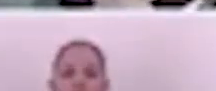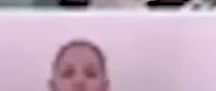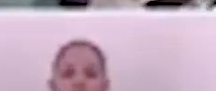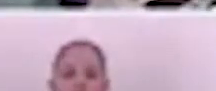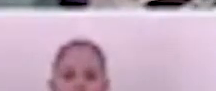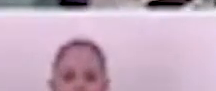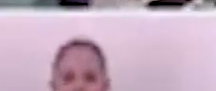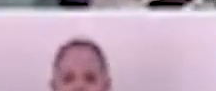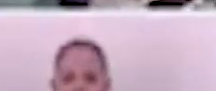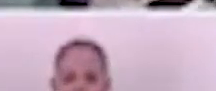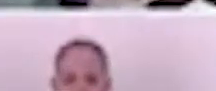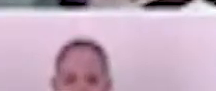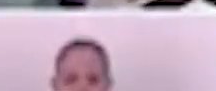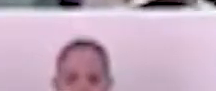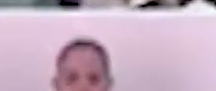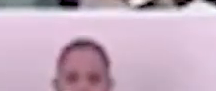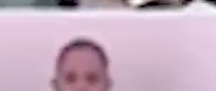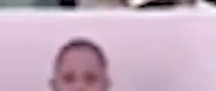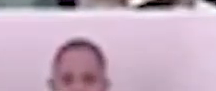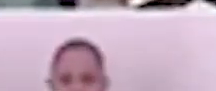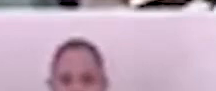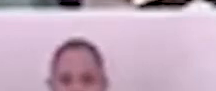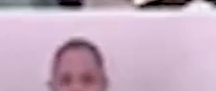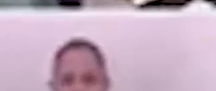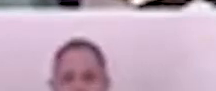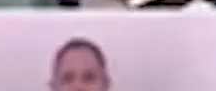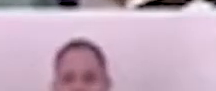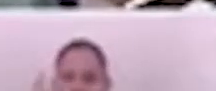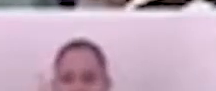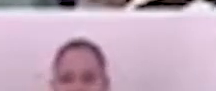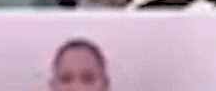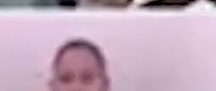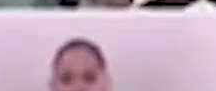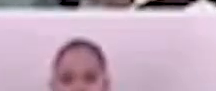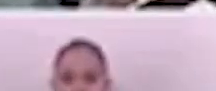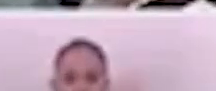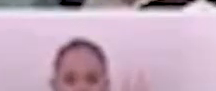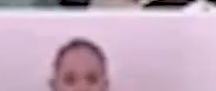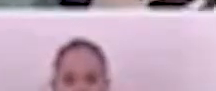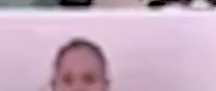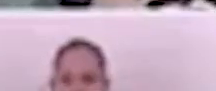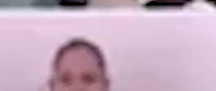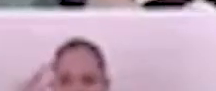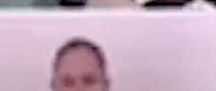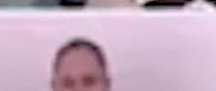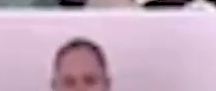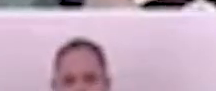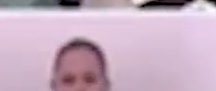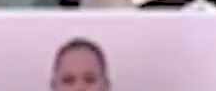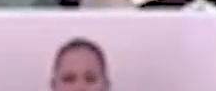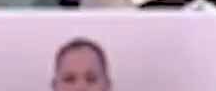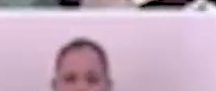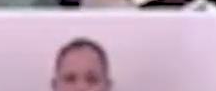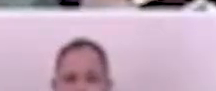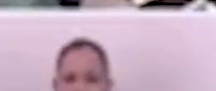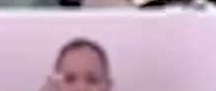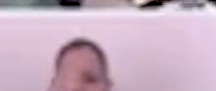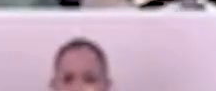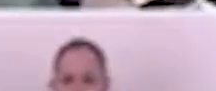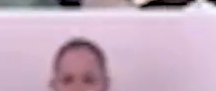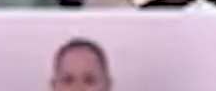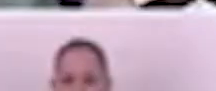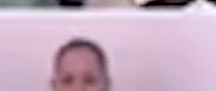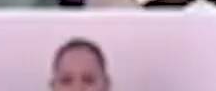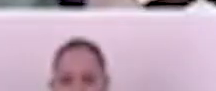renunciaron cuando se le solicitaron solvencias penales y policiales el presidente se pronunció diciendo que hubo tres personas que Aron antecedentes penales